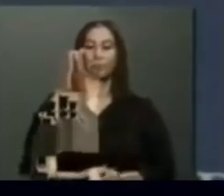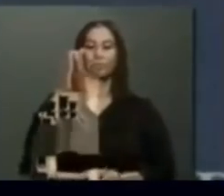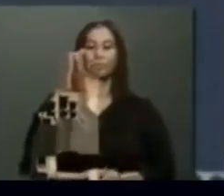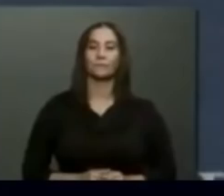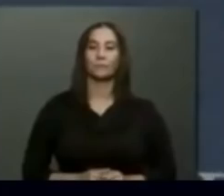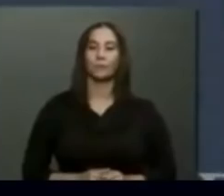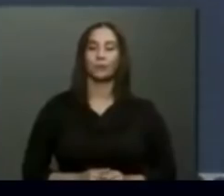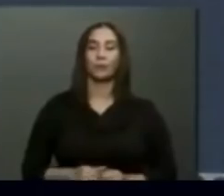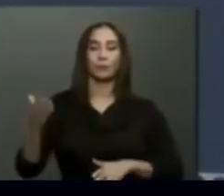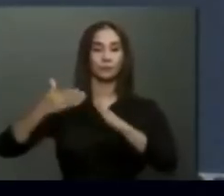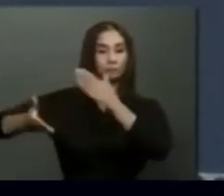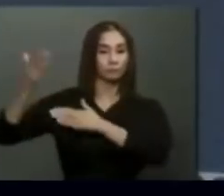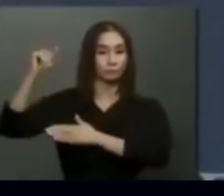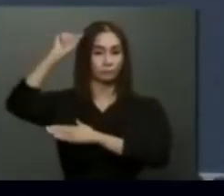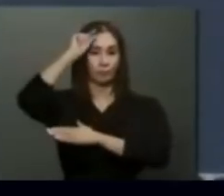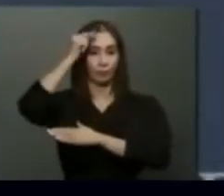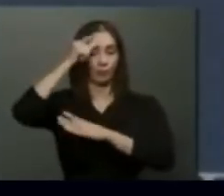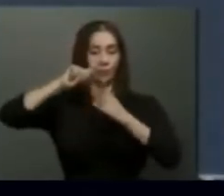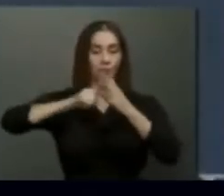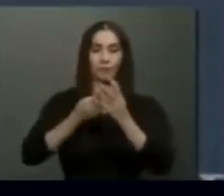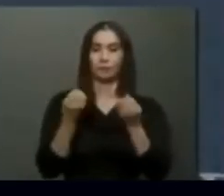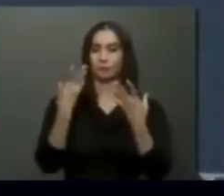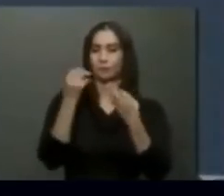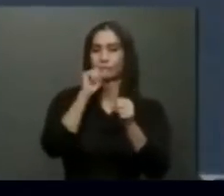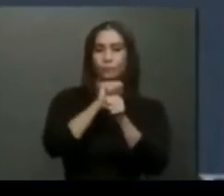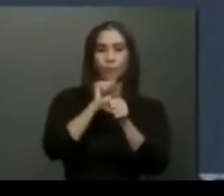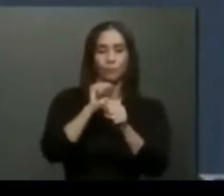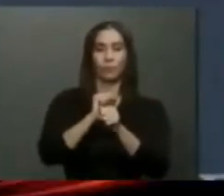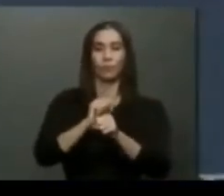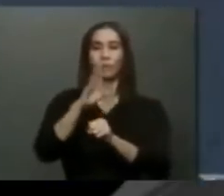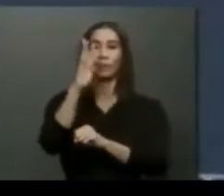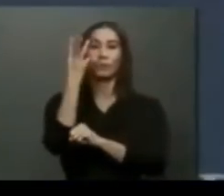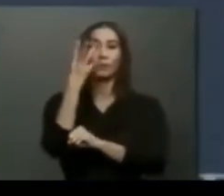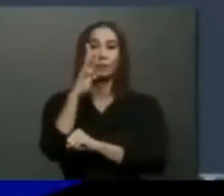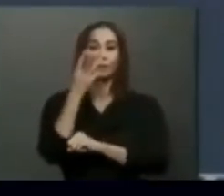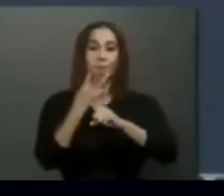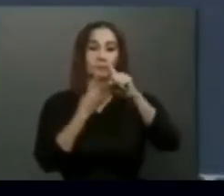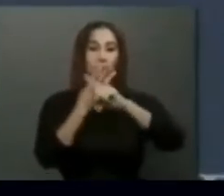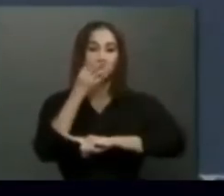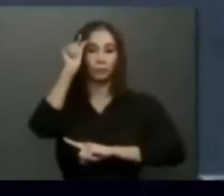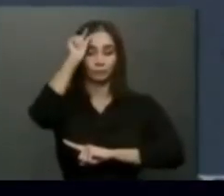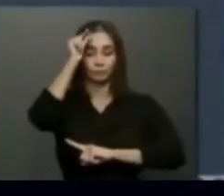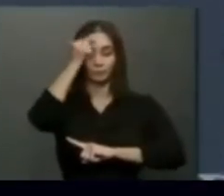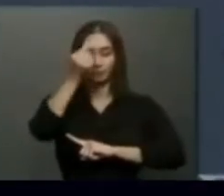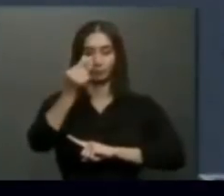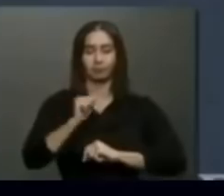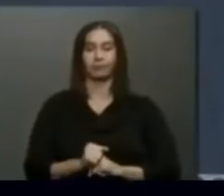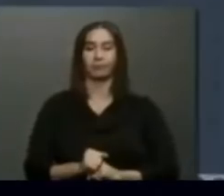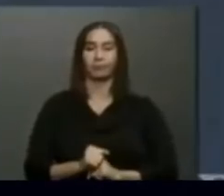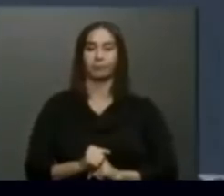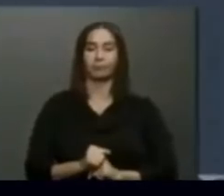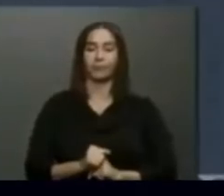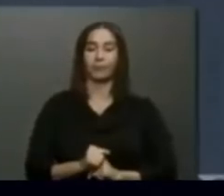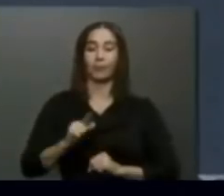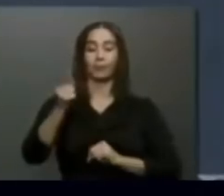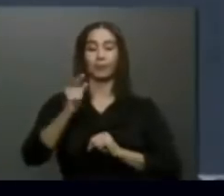Nunca antes un gobierno había iniciado tantas obras sociales en los primeros 16 meses de gobierno. Solo en